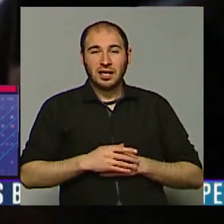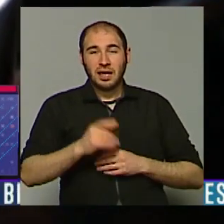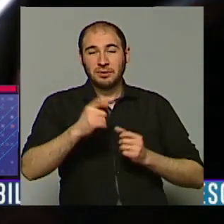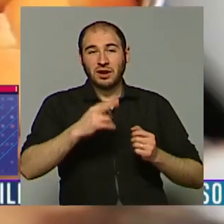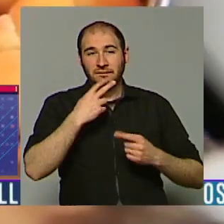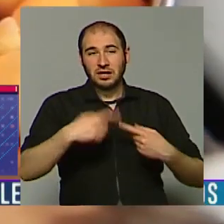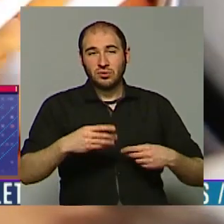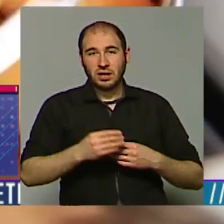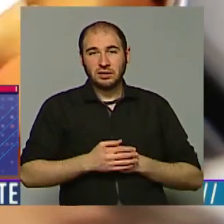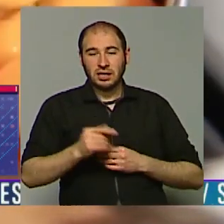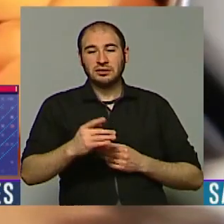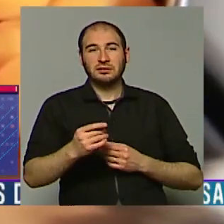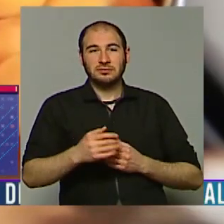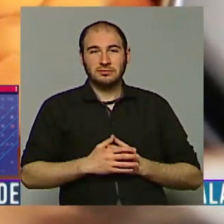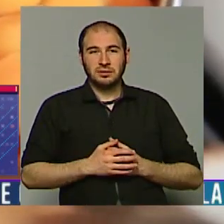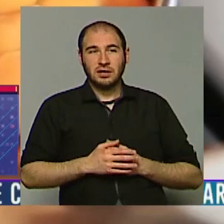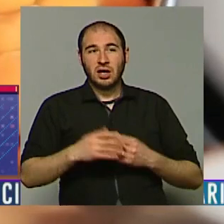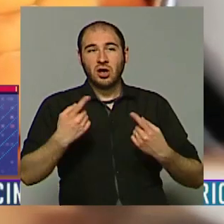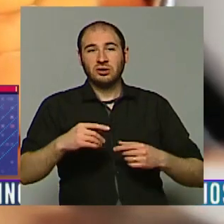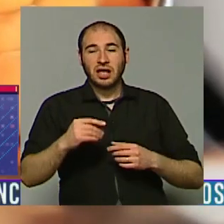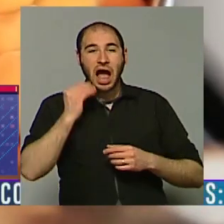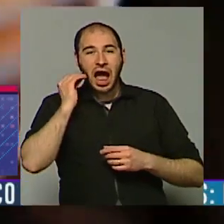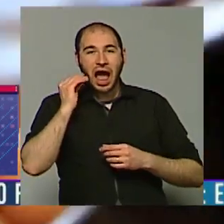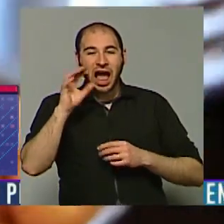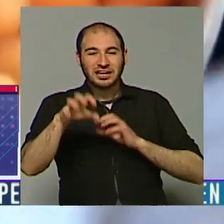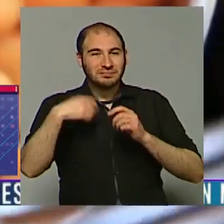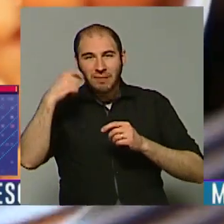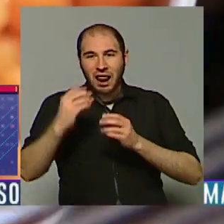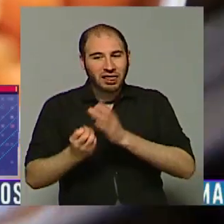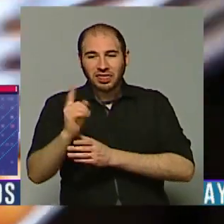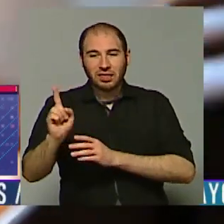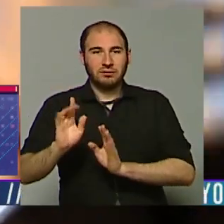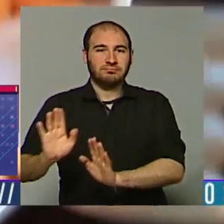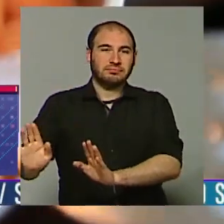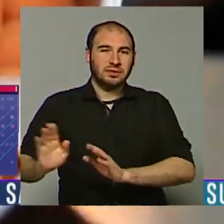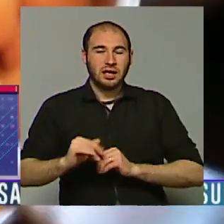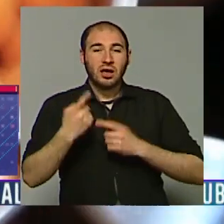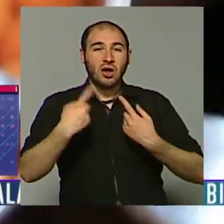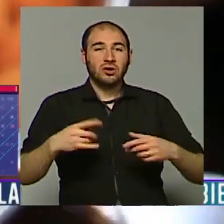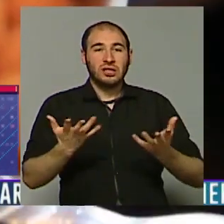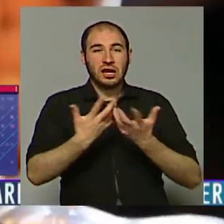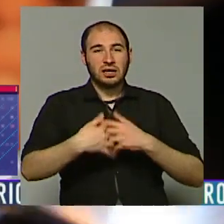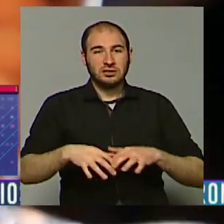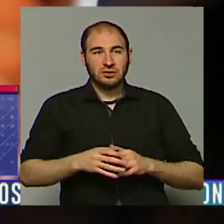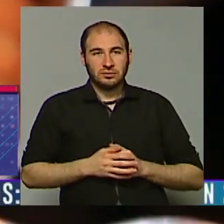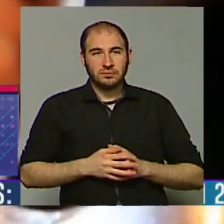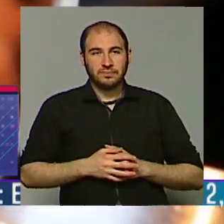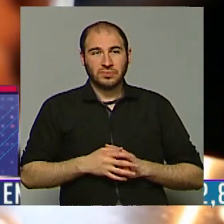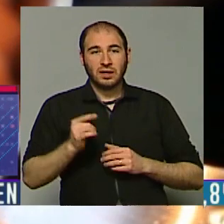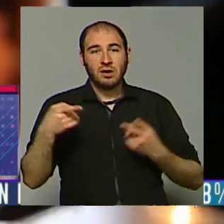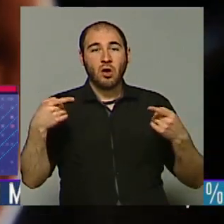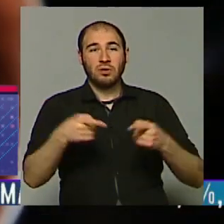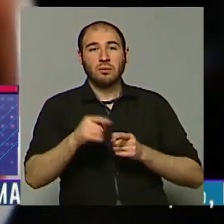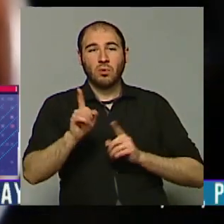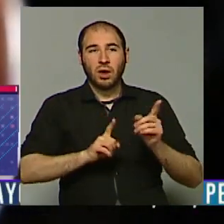nos abstenemos de consumir productos de origen animal y nos abstenemos de participar de actividades que tengan como